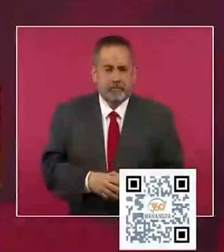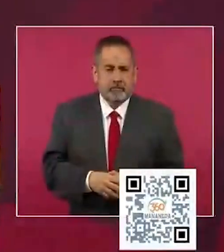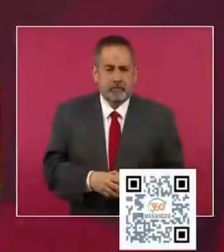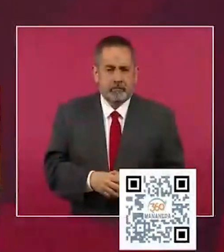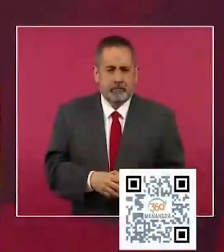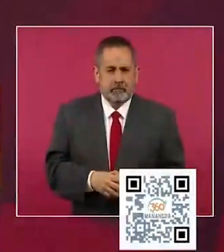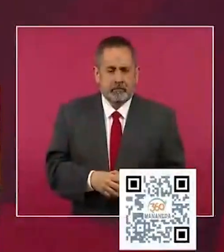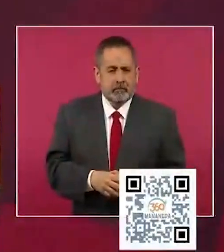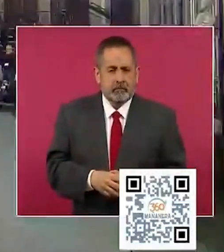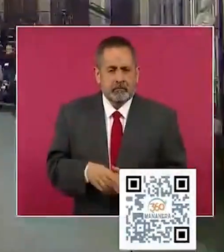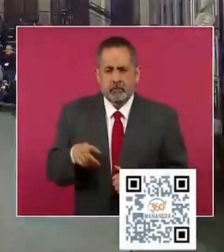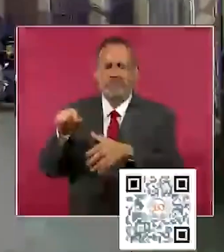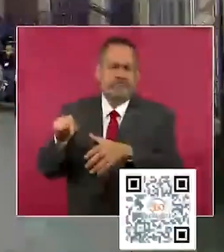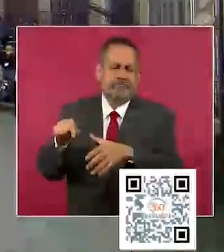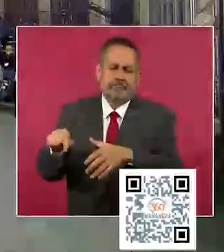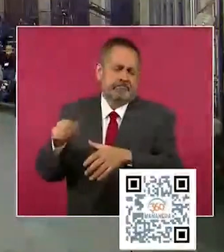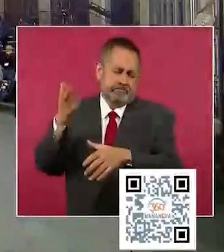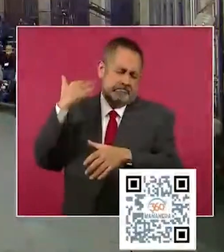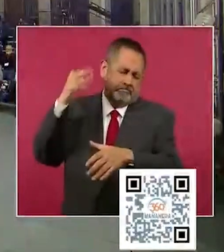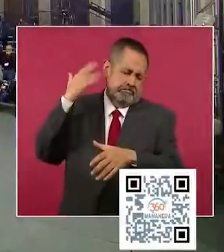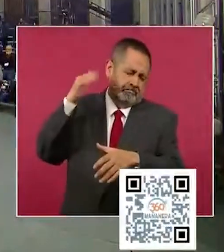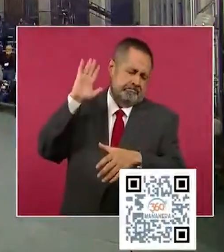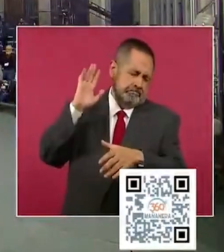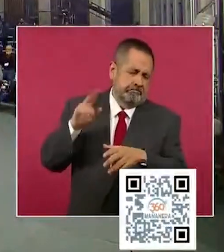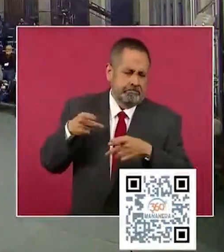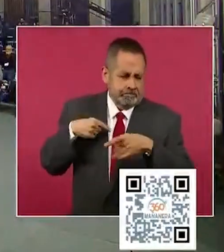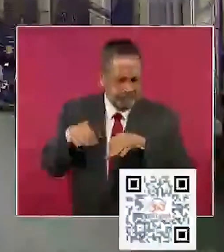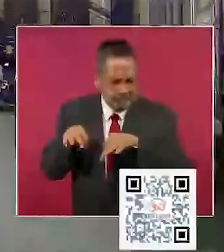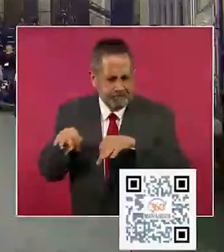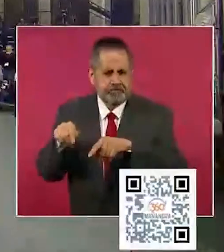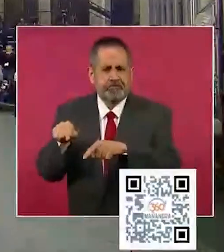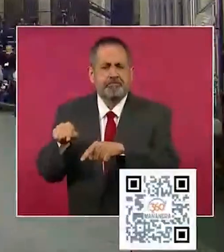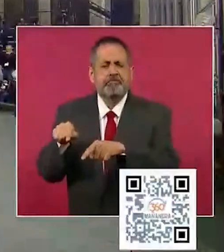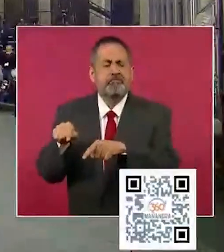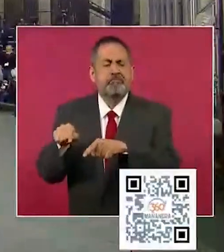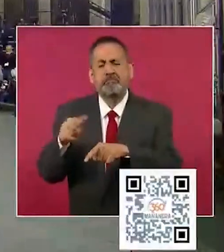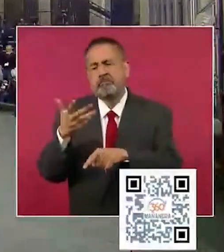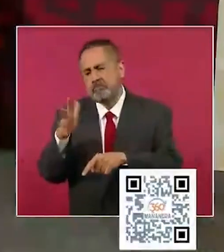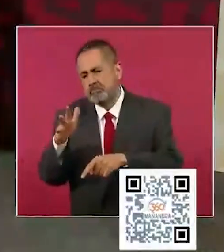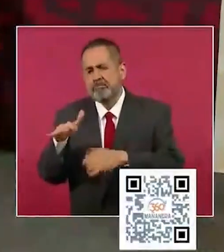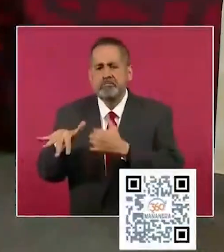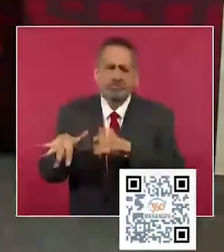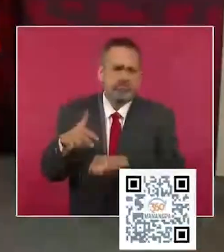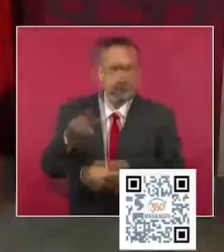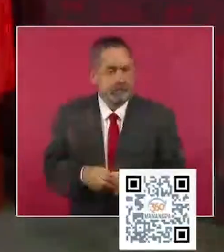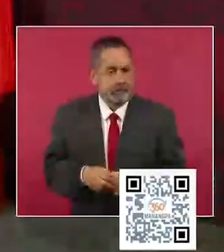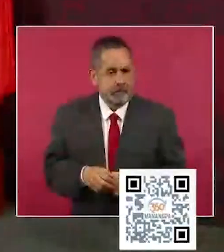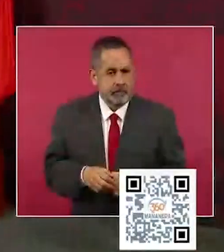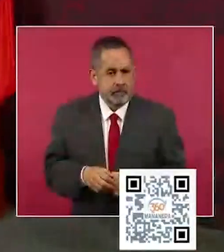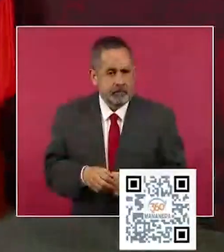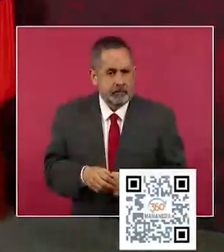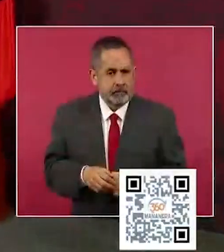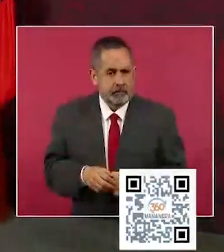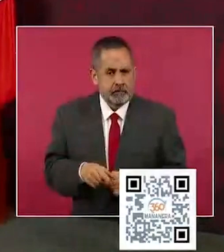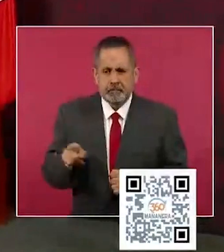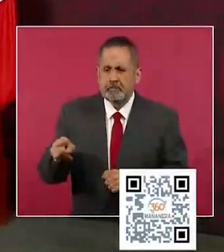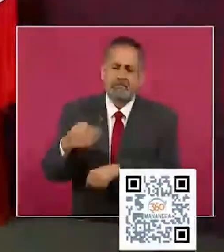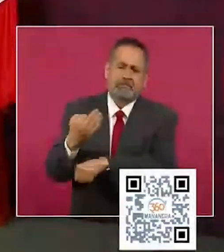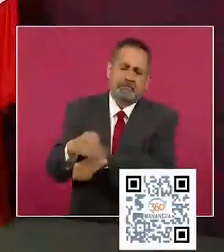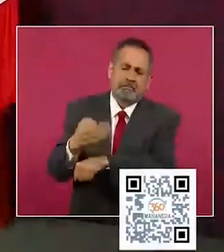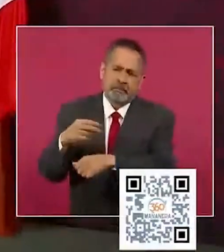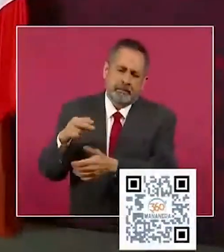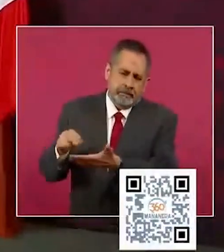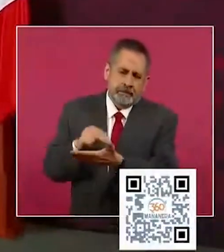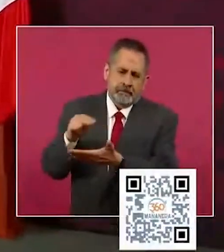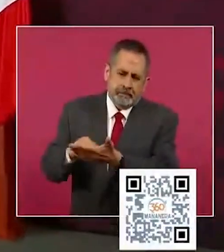podía un trabajador laboral diez quince veinte años como eventual